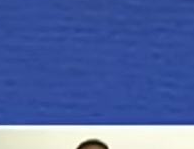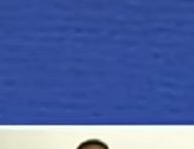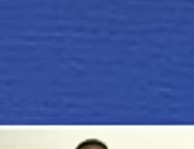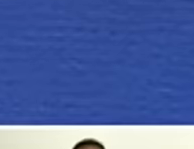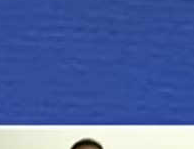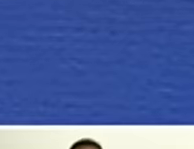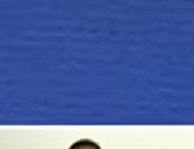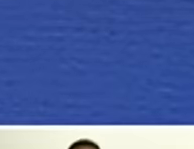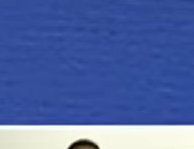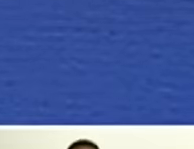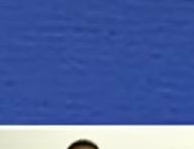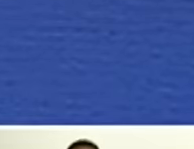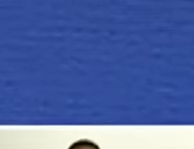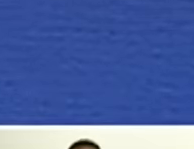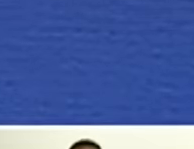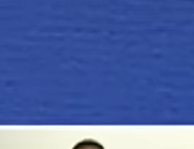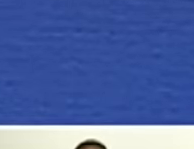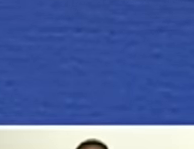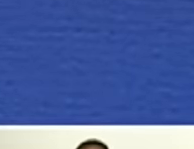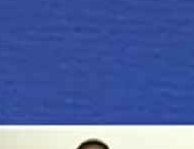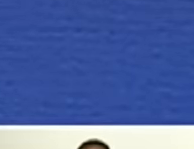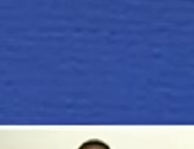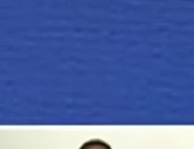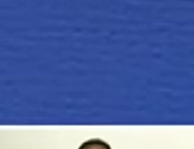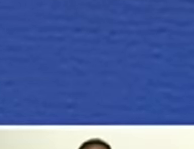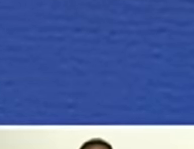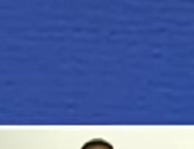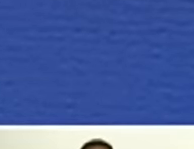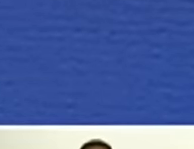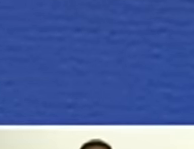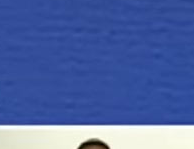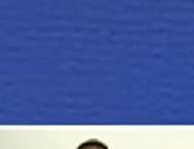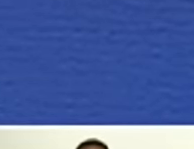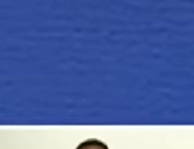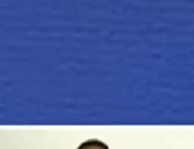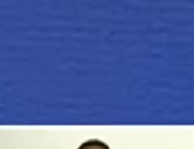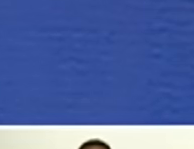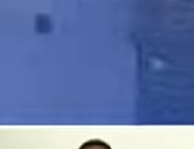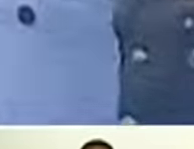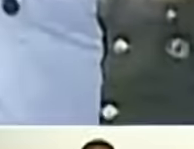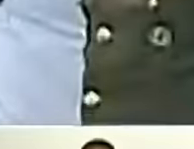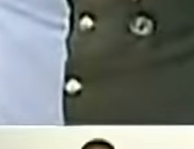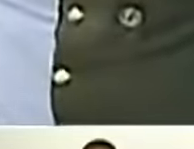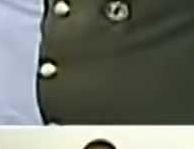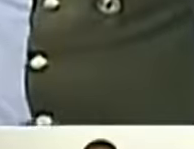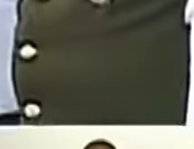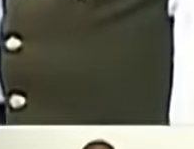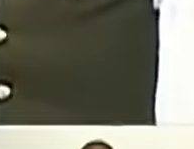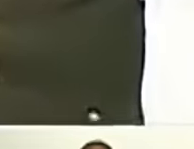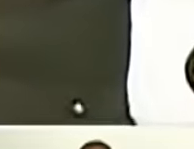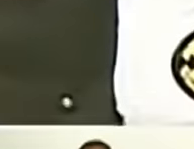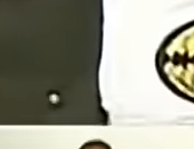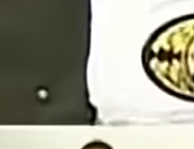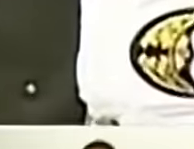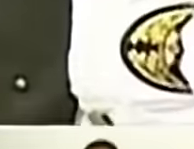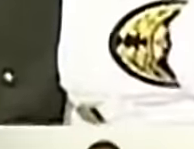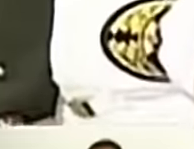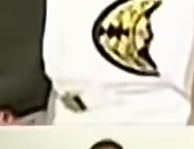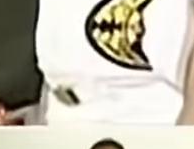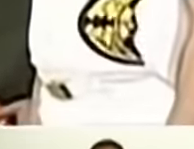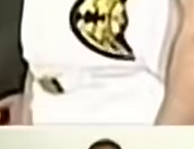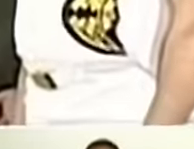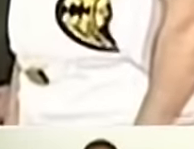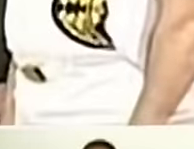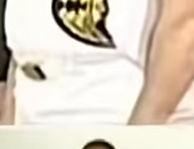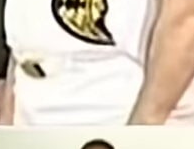comandantes de las 8 regiones estratégicas de defensa integral de todo el territorio